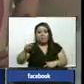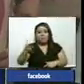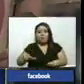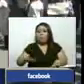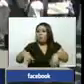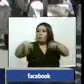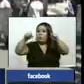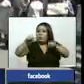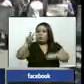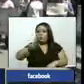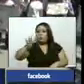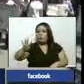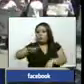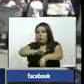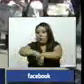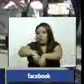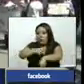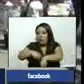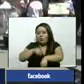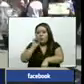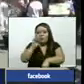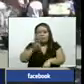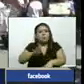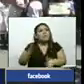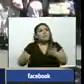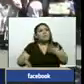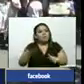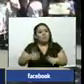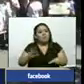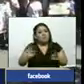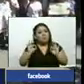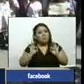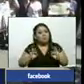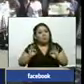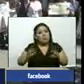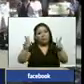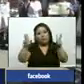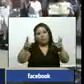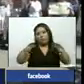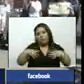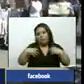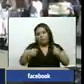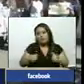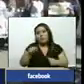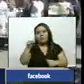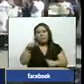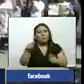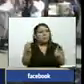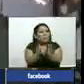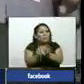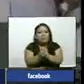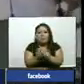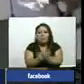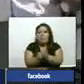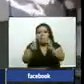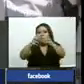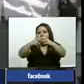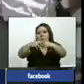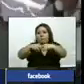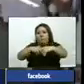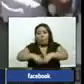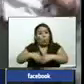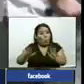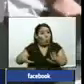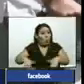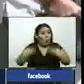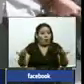24 horas. Demandaban aumentos salariales justos y mejoras en los servicios de salud. El severo deterioro estructural y la deficiente dotación